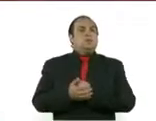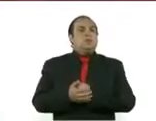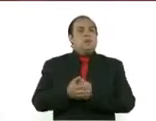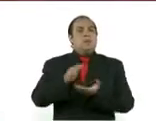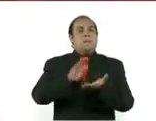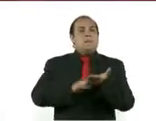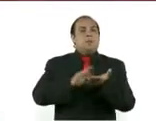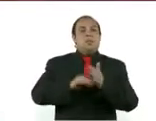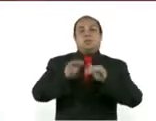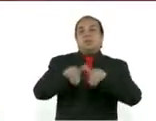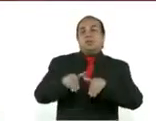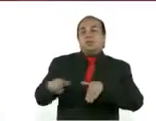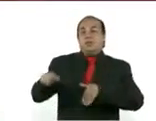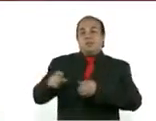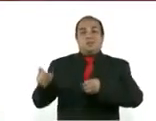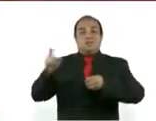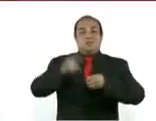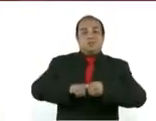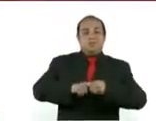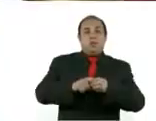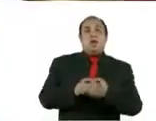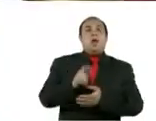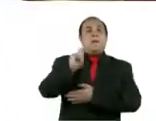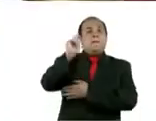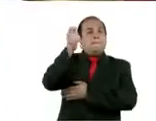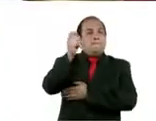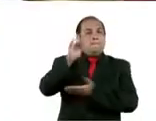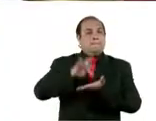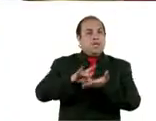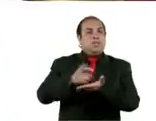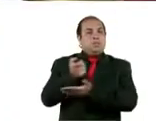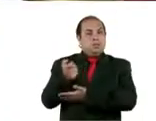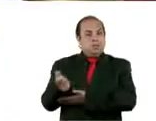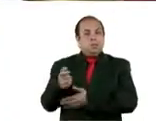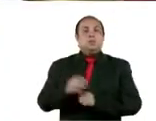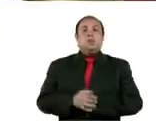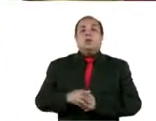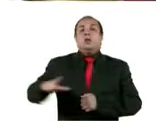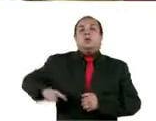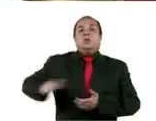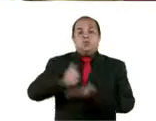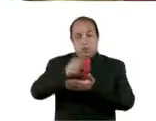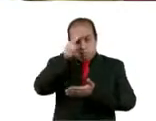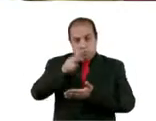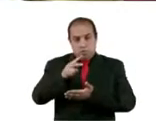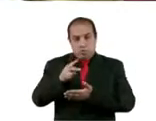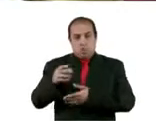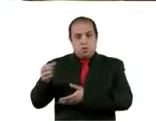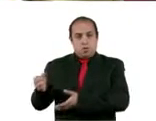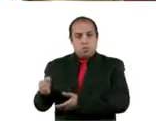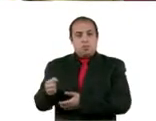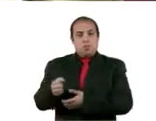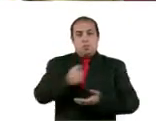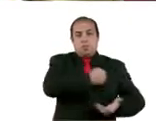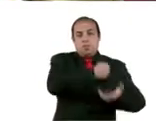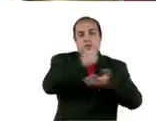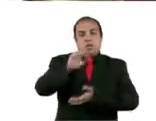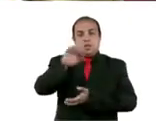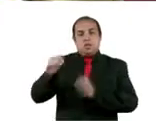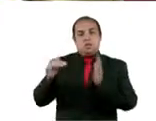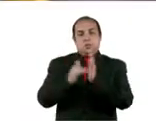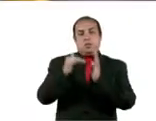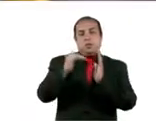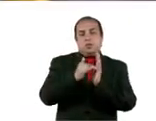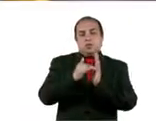de registro a esta pensión. Adelante. El gobierno de la Ciudad de México va a colocar 500 millones y el